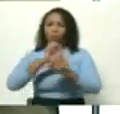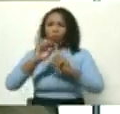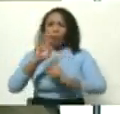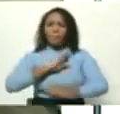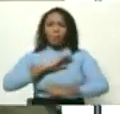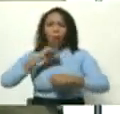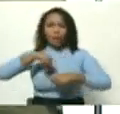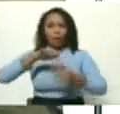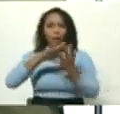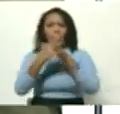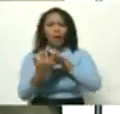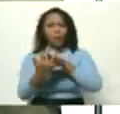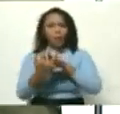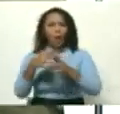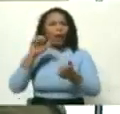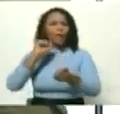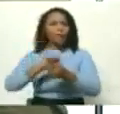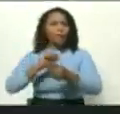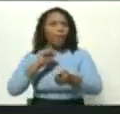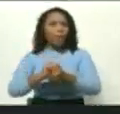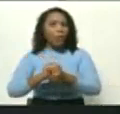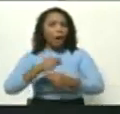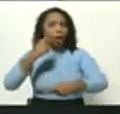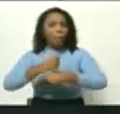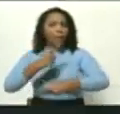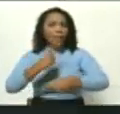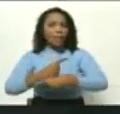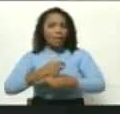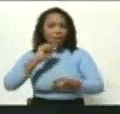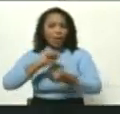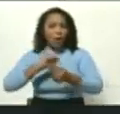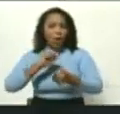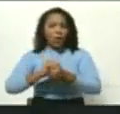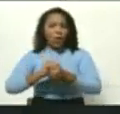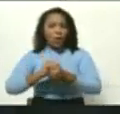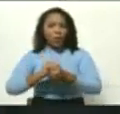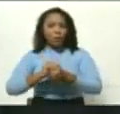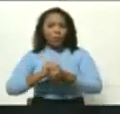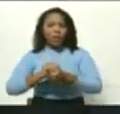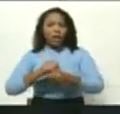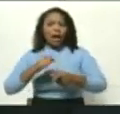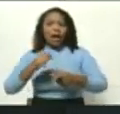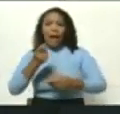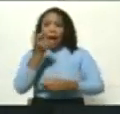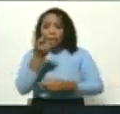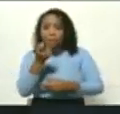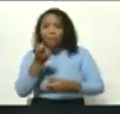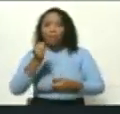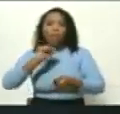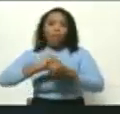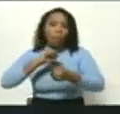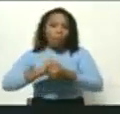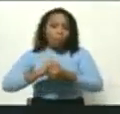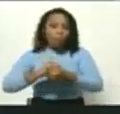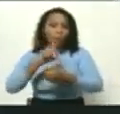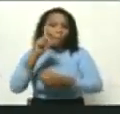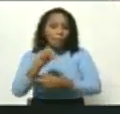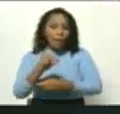barrios también, el coco, lo que es la competencia del coco, para conservar el coco, para arroz con coco. Bueno, ahí en